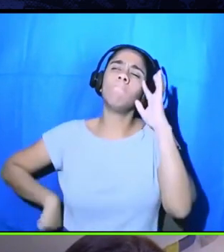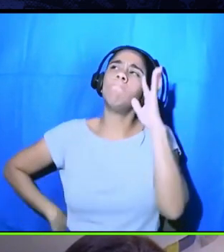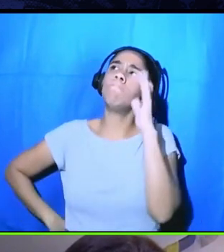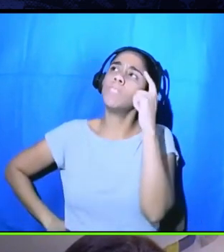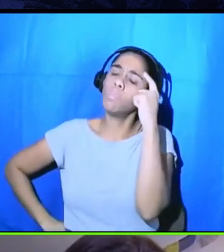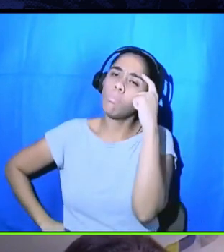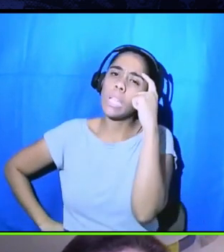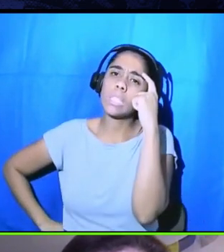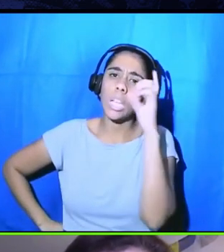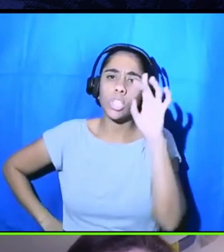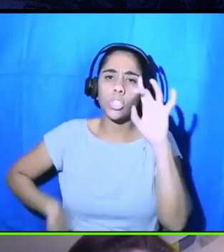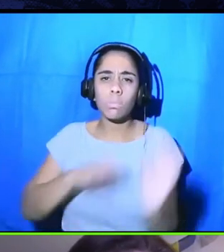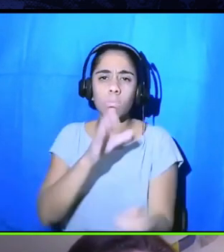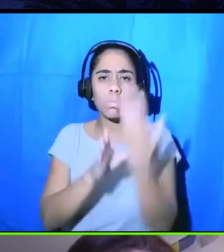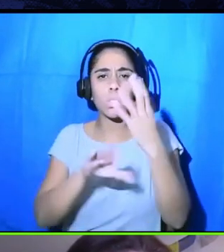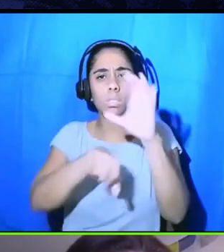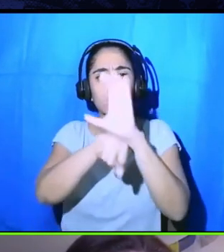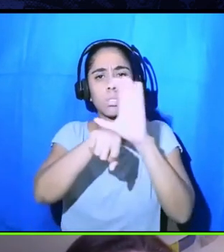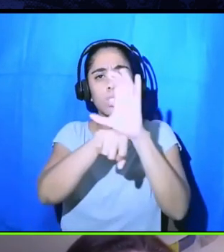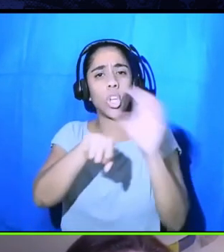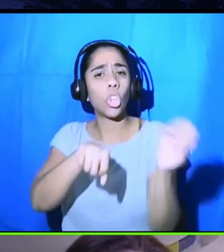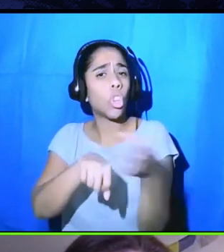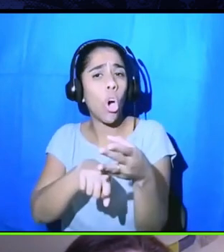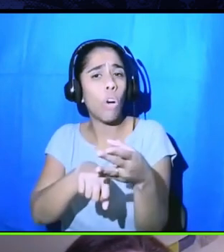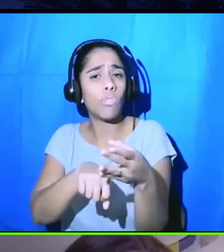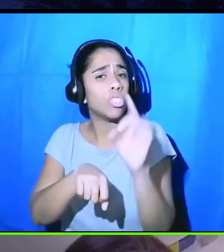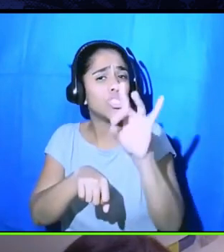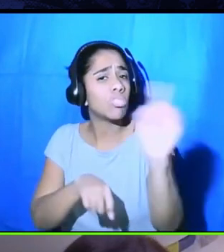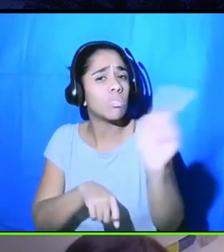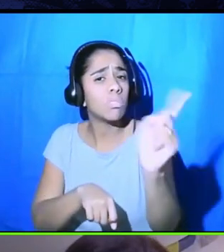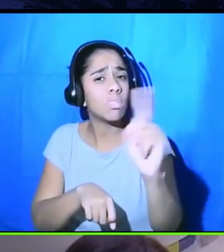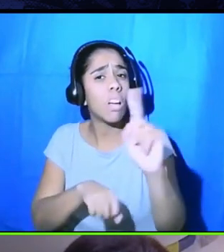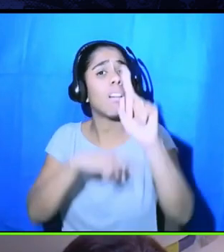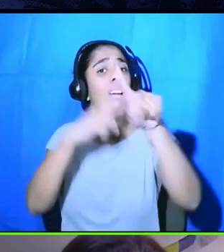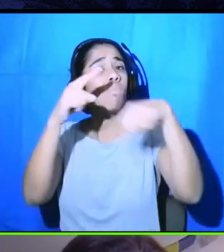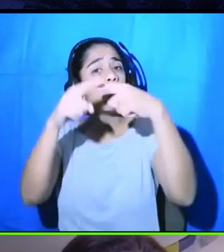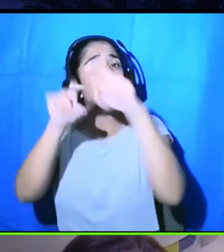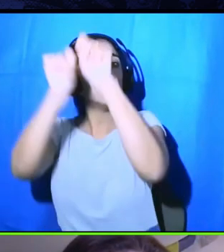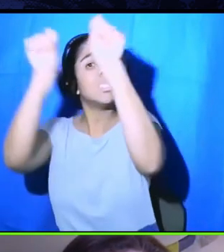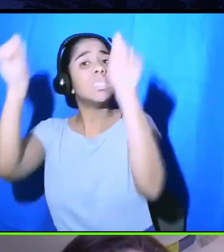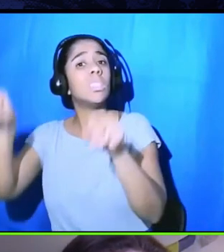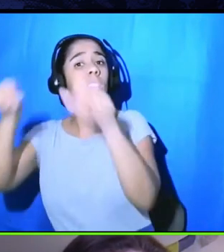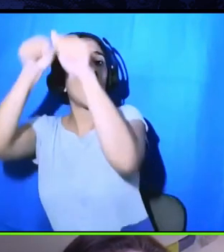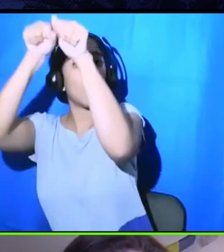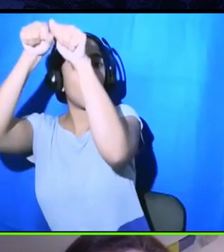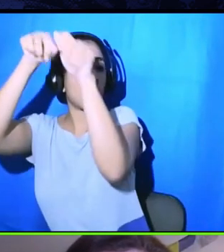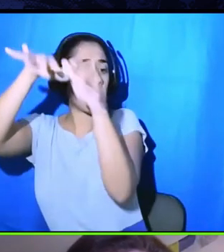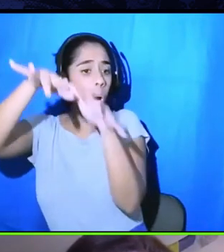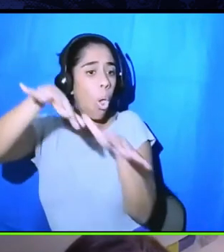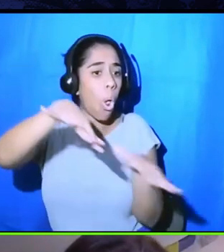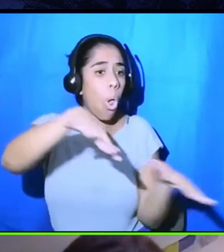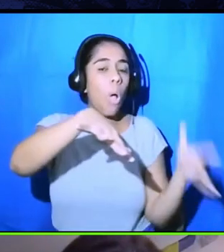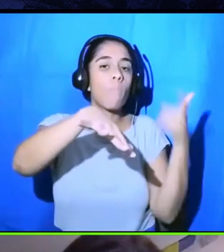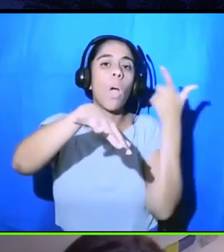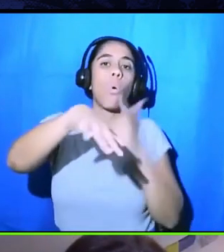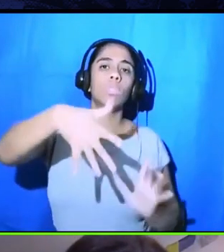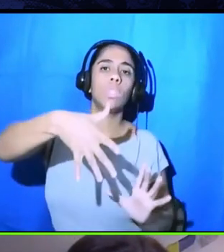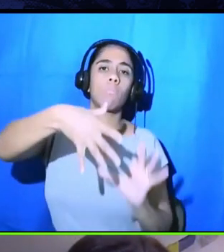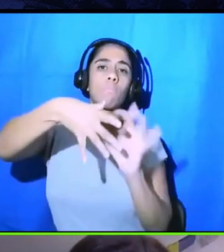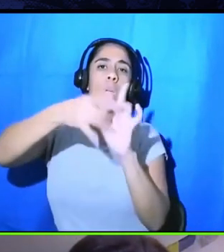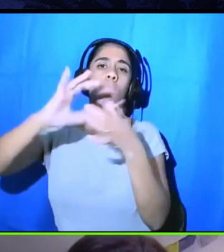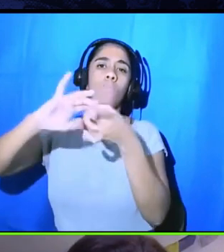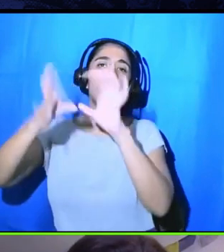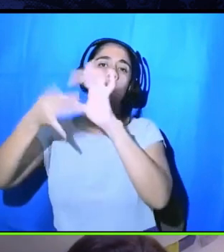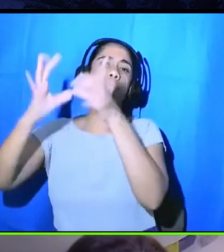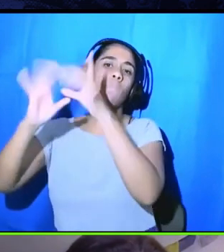crear un sistema que nos haga llegar al lugar desde el cual se escribe esa nueva norma porque por ejemplo tenemos un tema enorme con